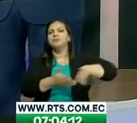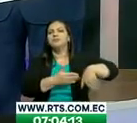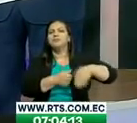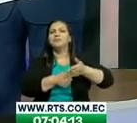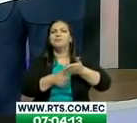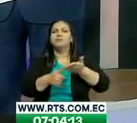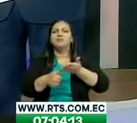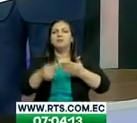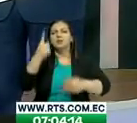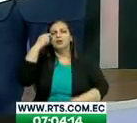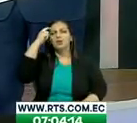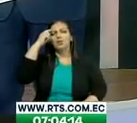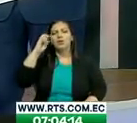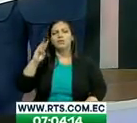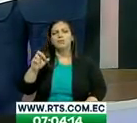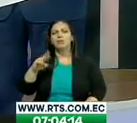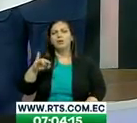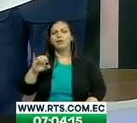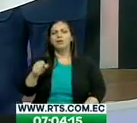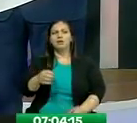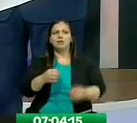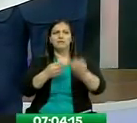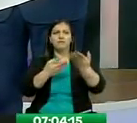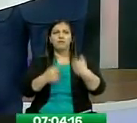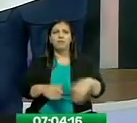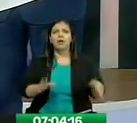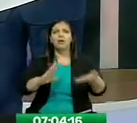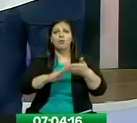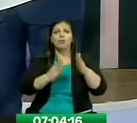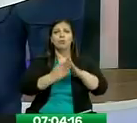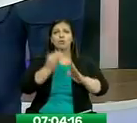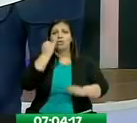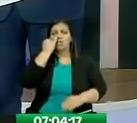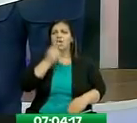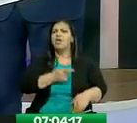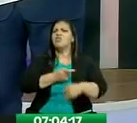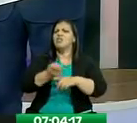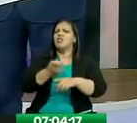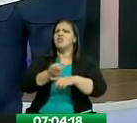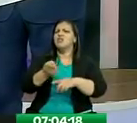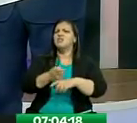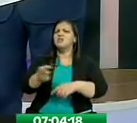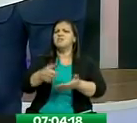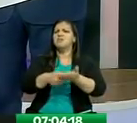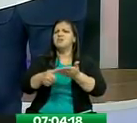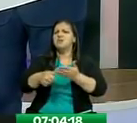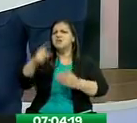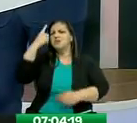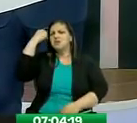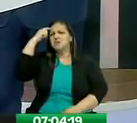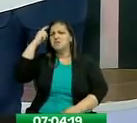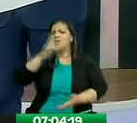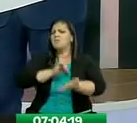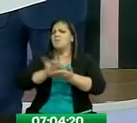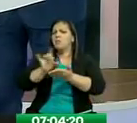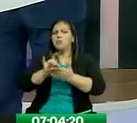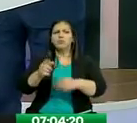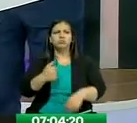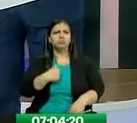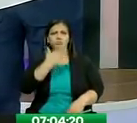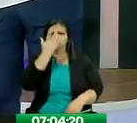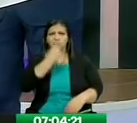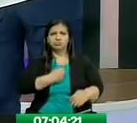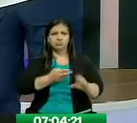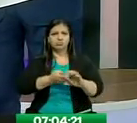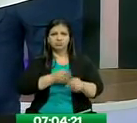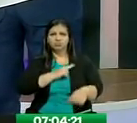la insistencia del sector indígena. Además, señaló que las protestas dejaron 6 muertos y más de 1.300 personas detenidas.